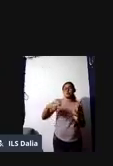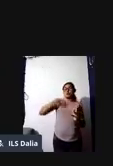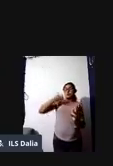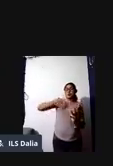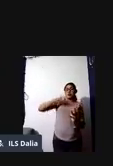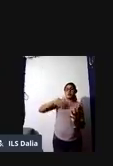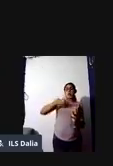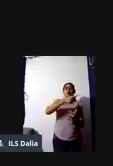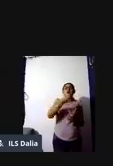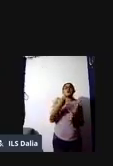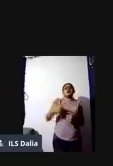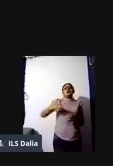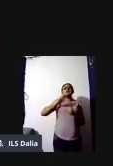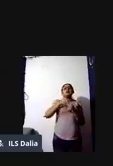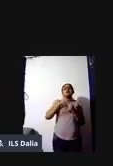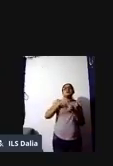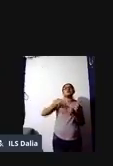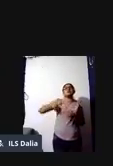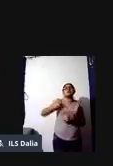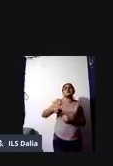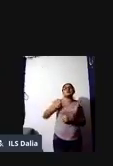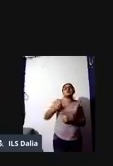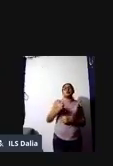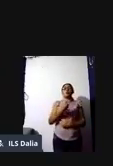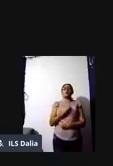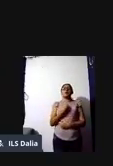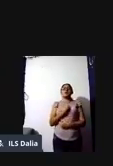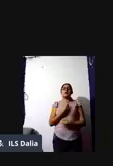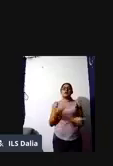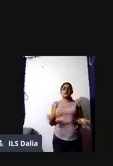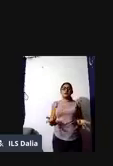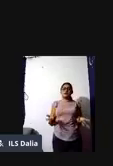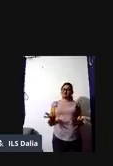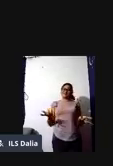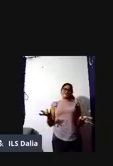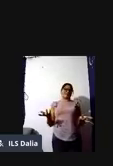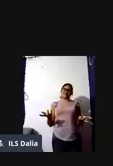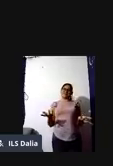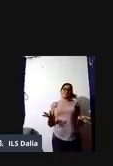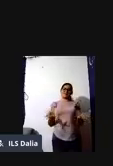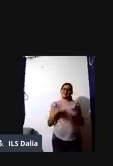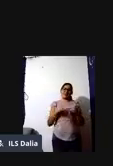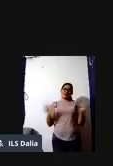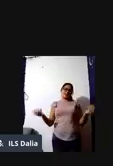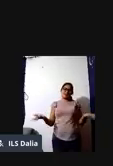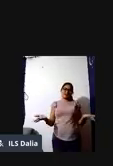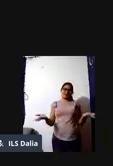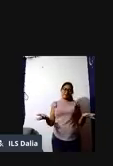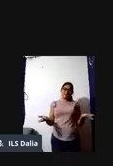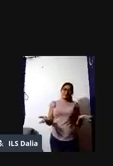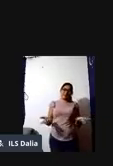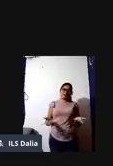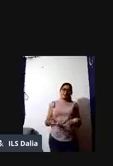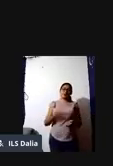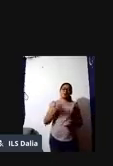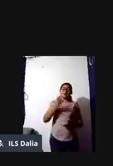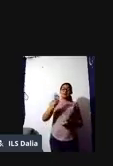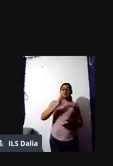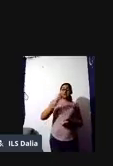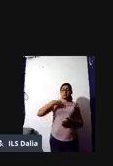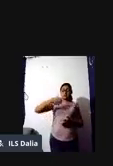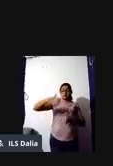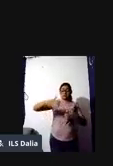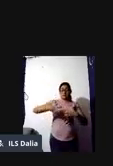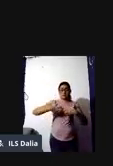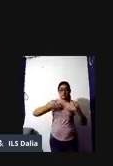idea es, si yo estoy irritable y me identifico como tal, la primera palabra que debo